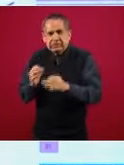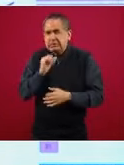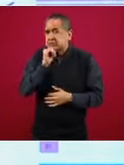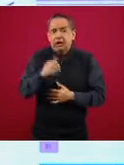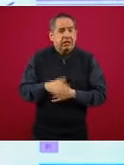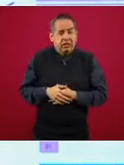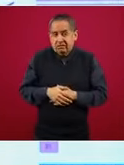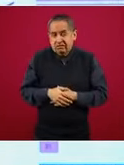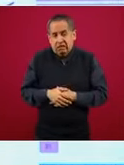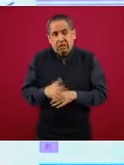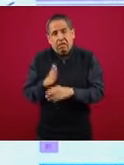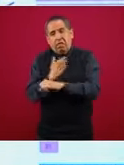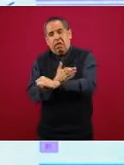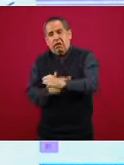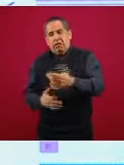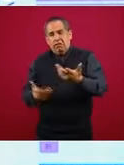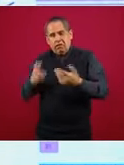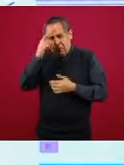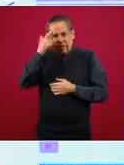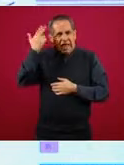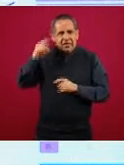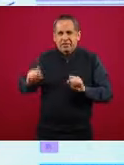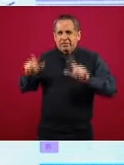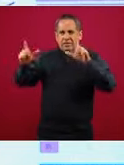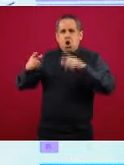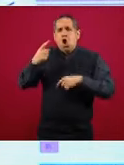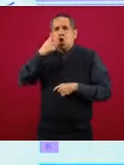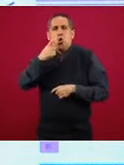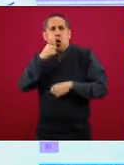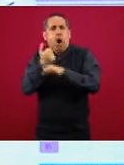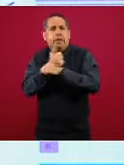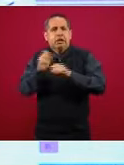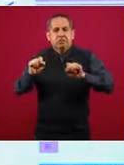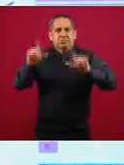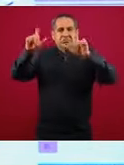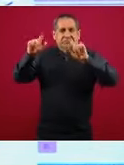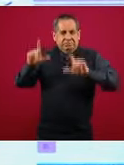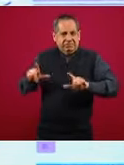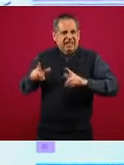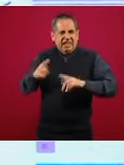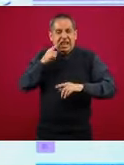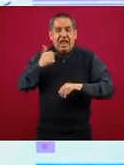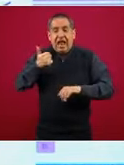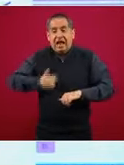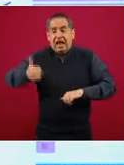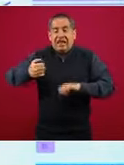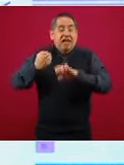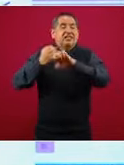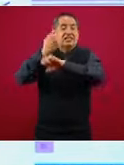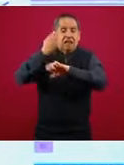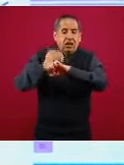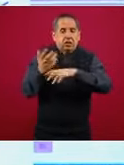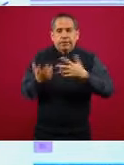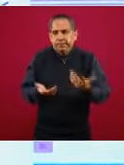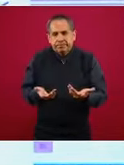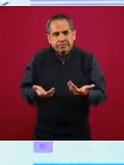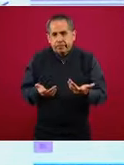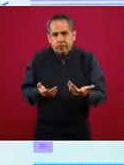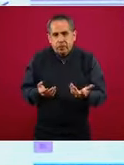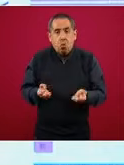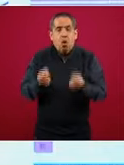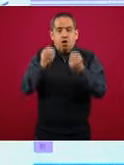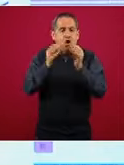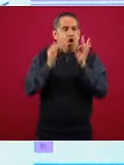Presentábamos aquí una gráfica roja y amarilla, recordarán, donde entidad por entidad mostrábamos cuántos